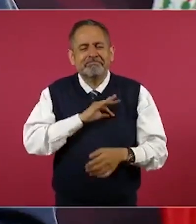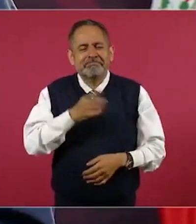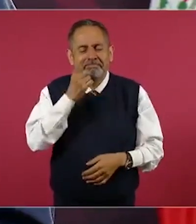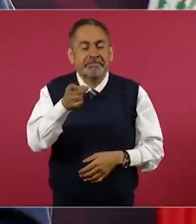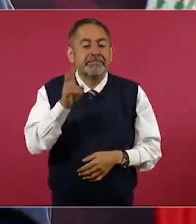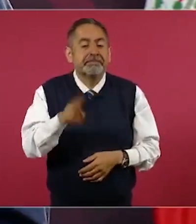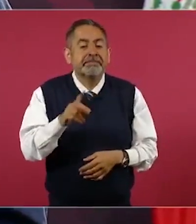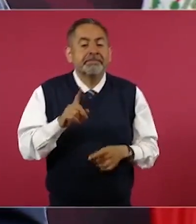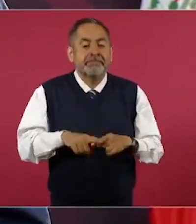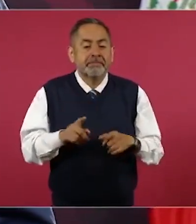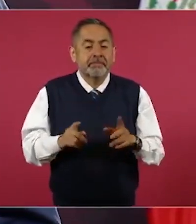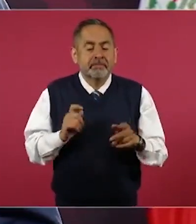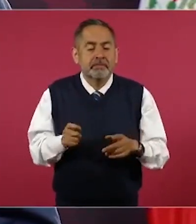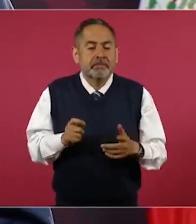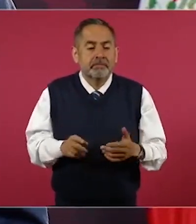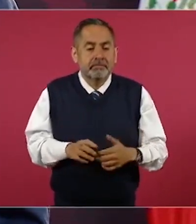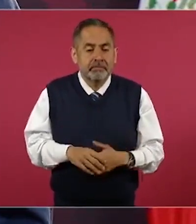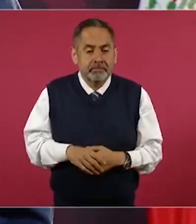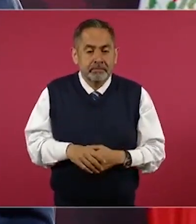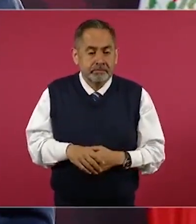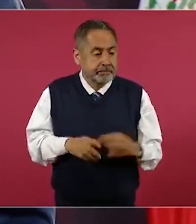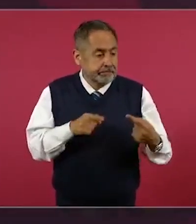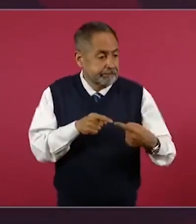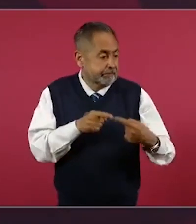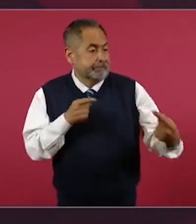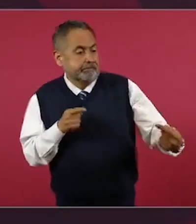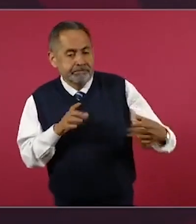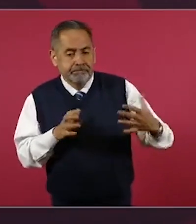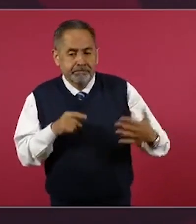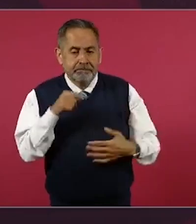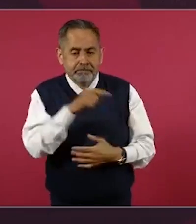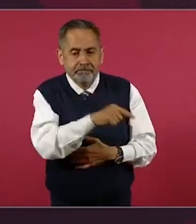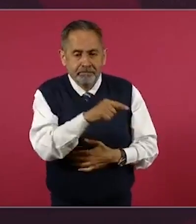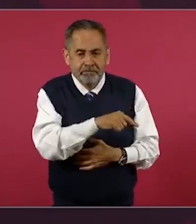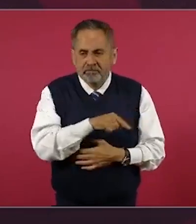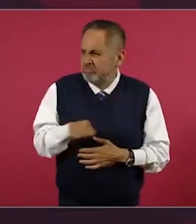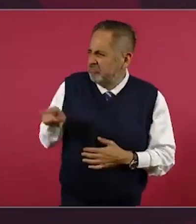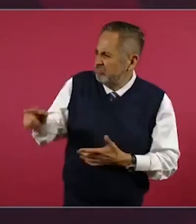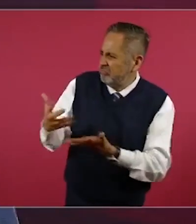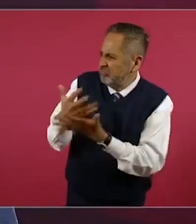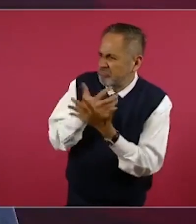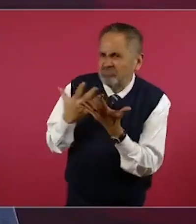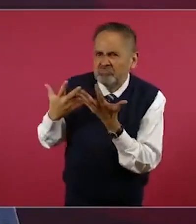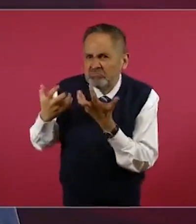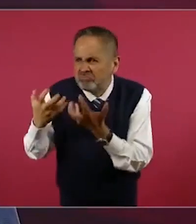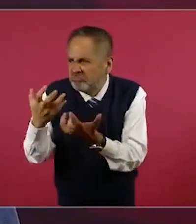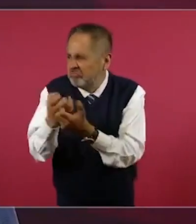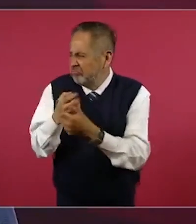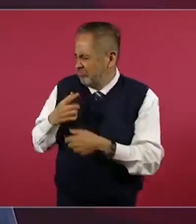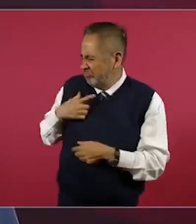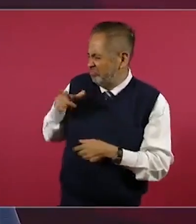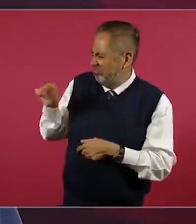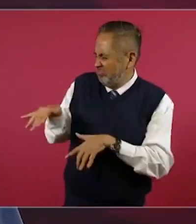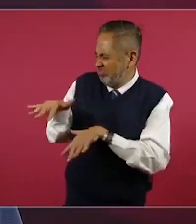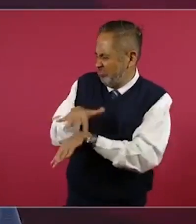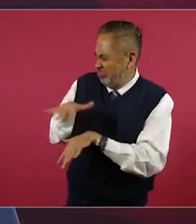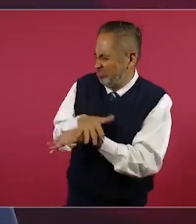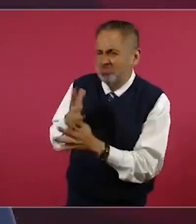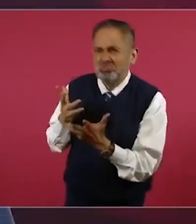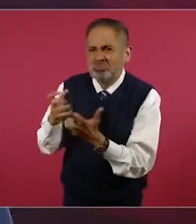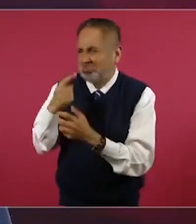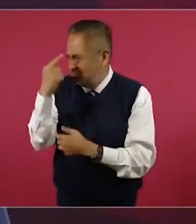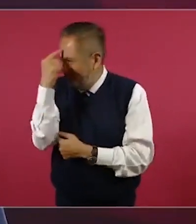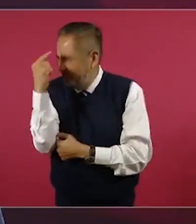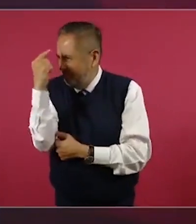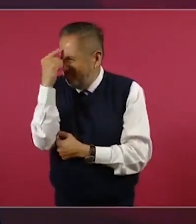este que mis adversarios decían que era un ambicioso vulgar que